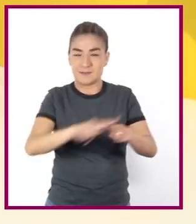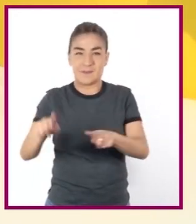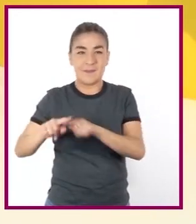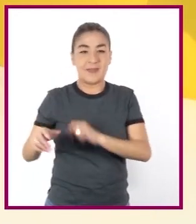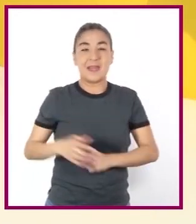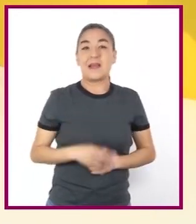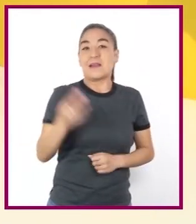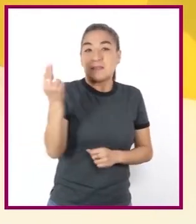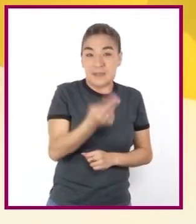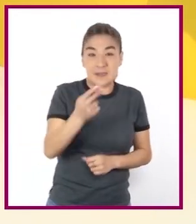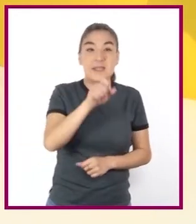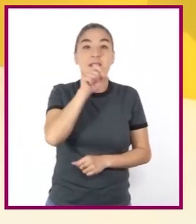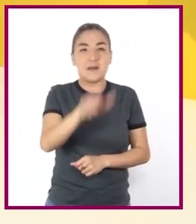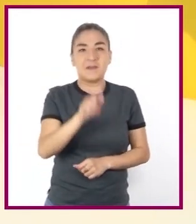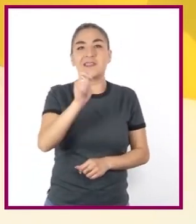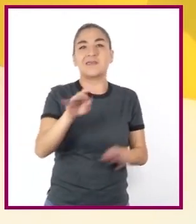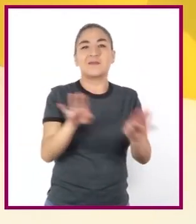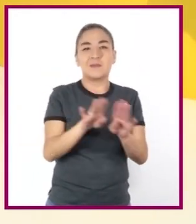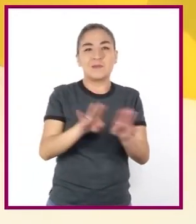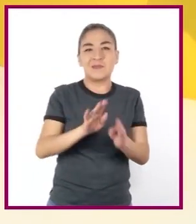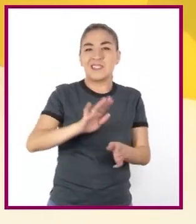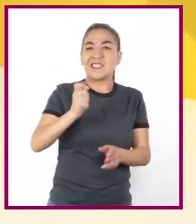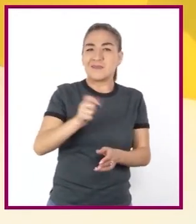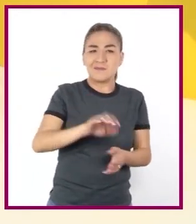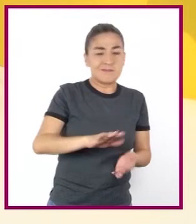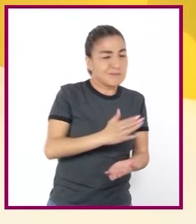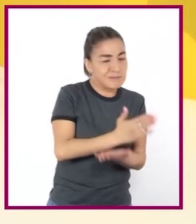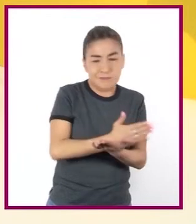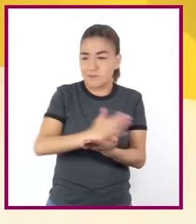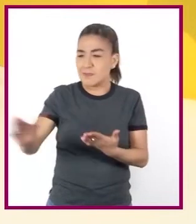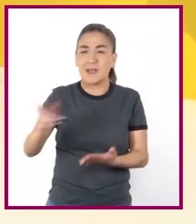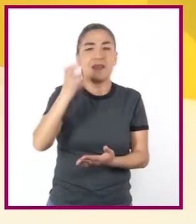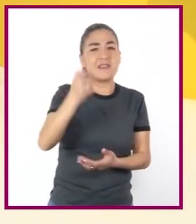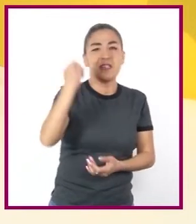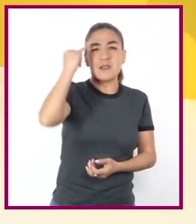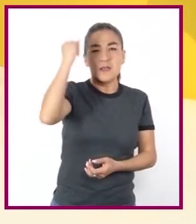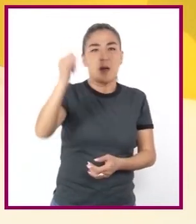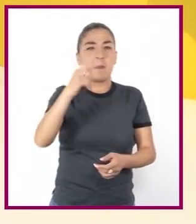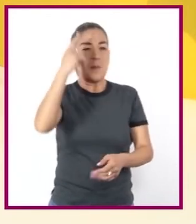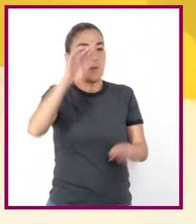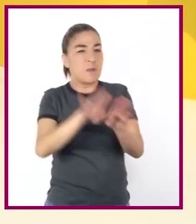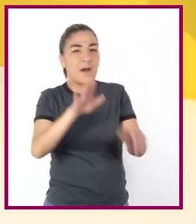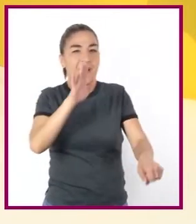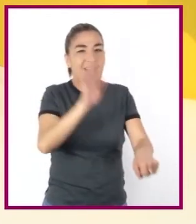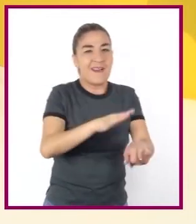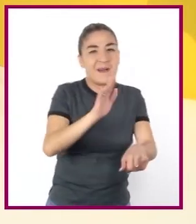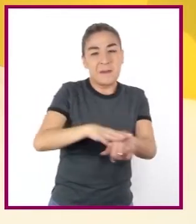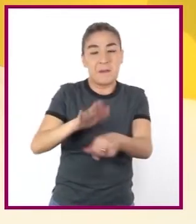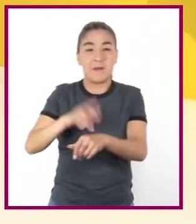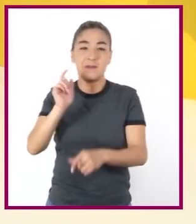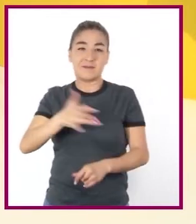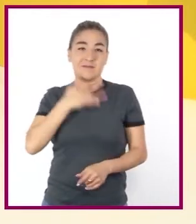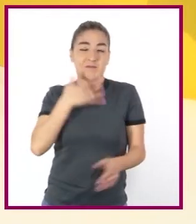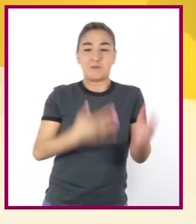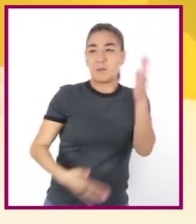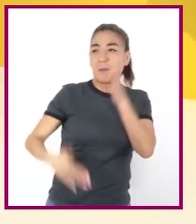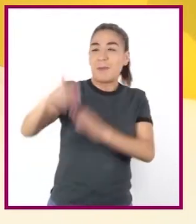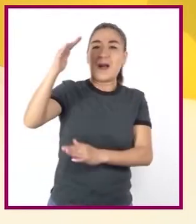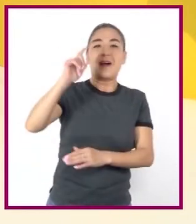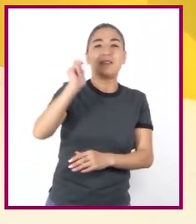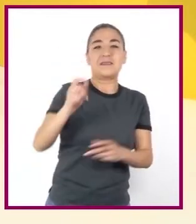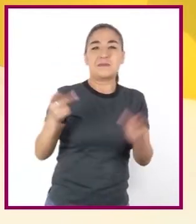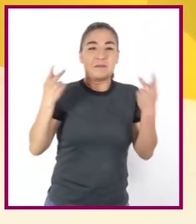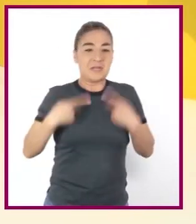Es necesario también rechazar toda ideología que promueva sentimientos de superioridad de un grupo